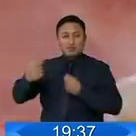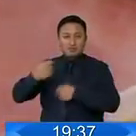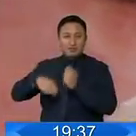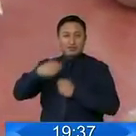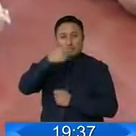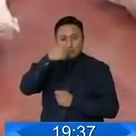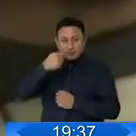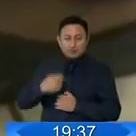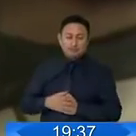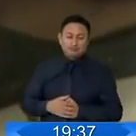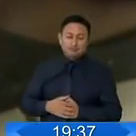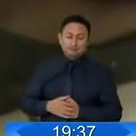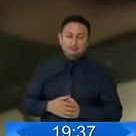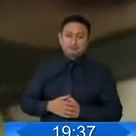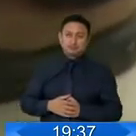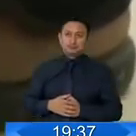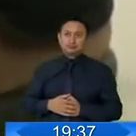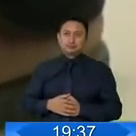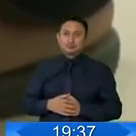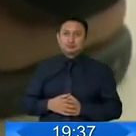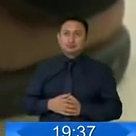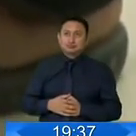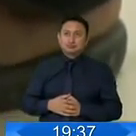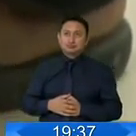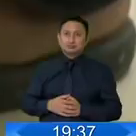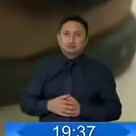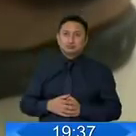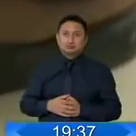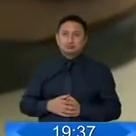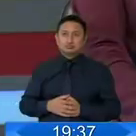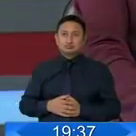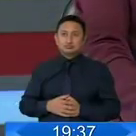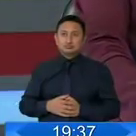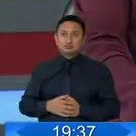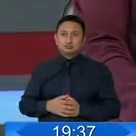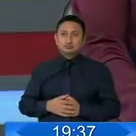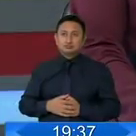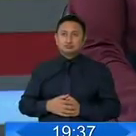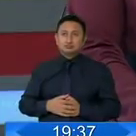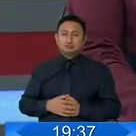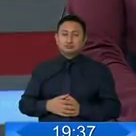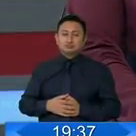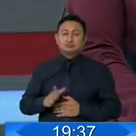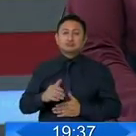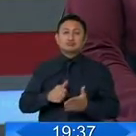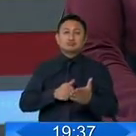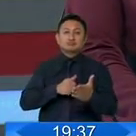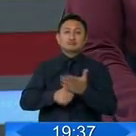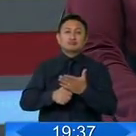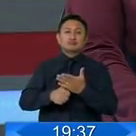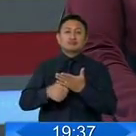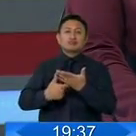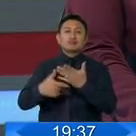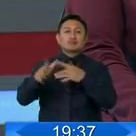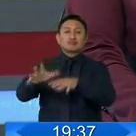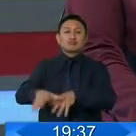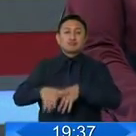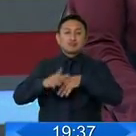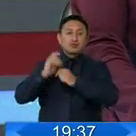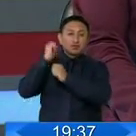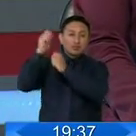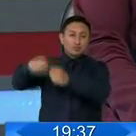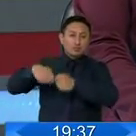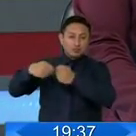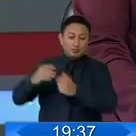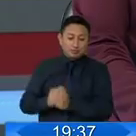fiscalización. Informó José Morales. El Ministerio de Acuacultura y Pesca rechazó